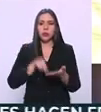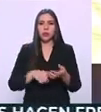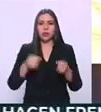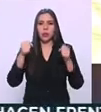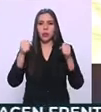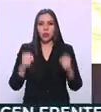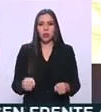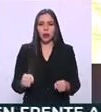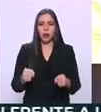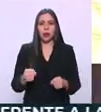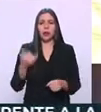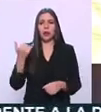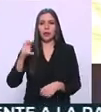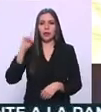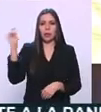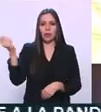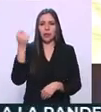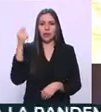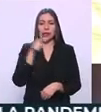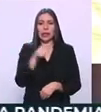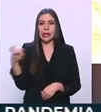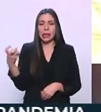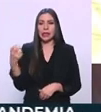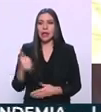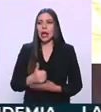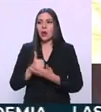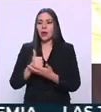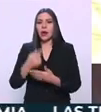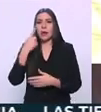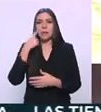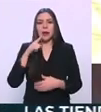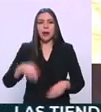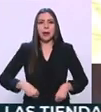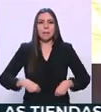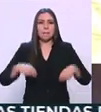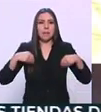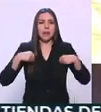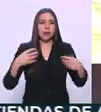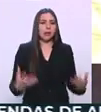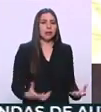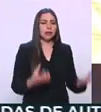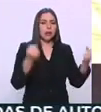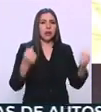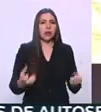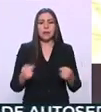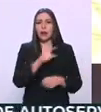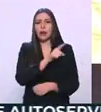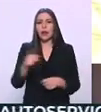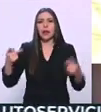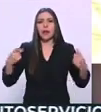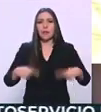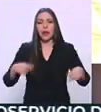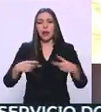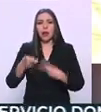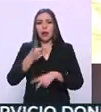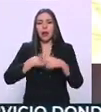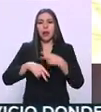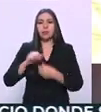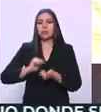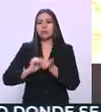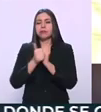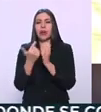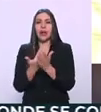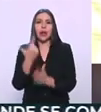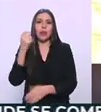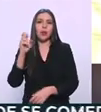para poder ayudar a salvar vidas en personas que se agravan por la